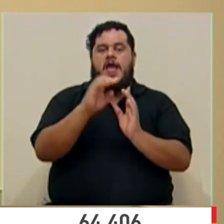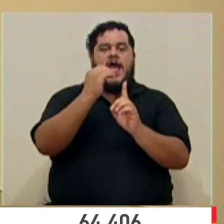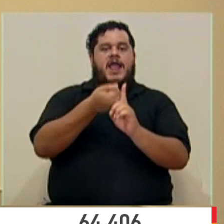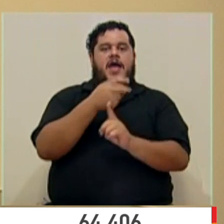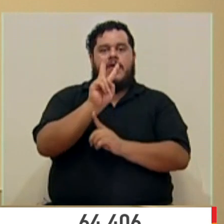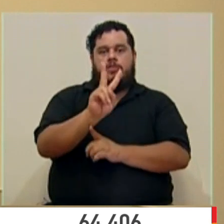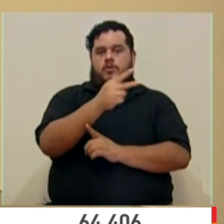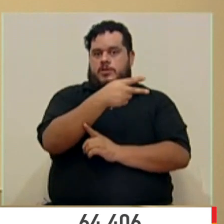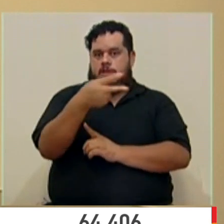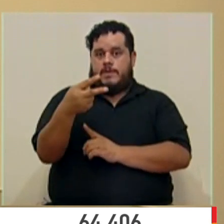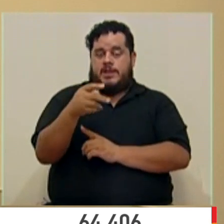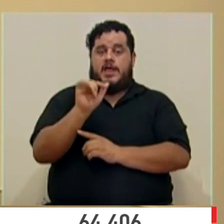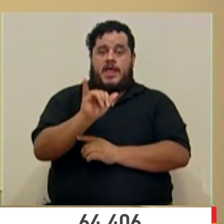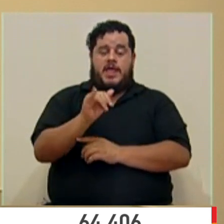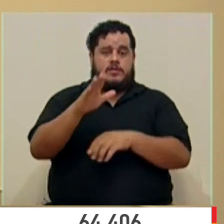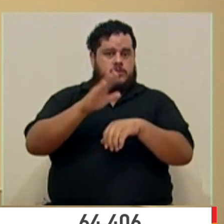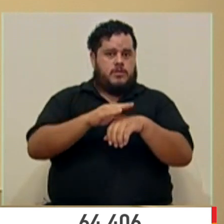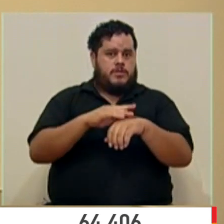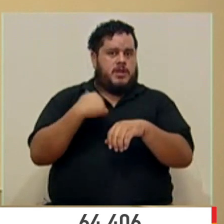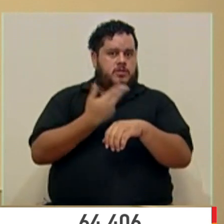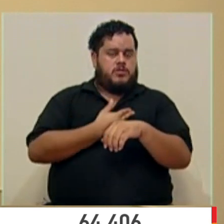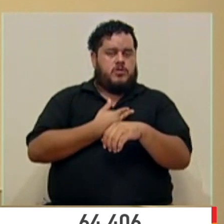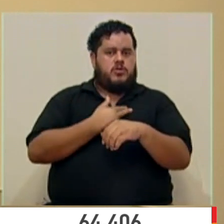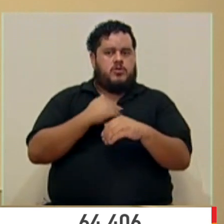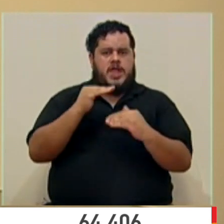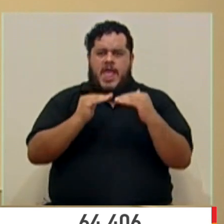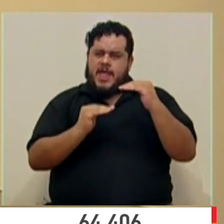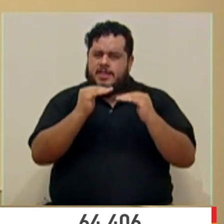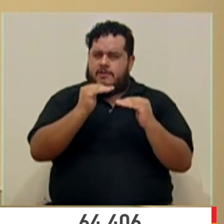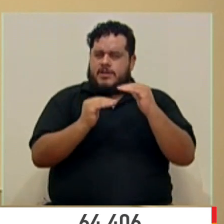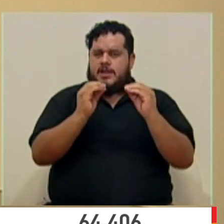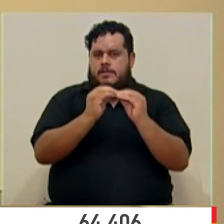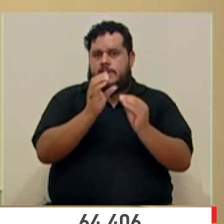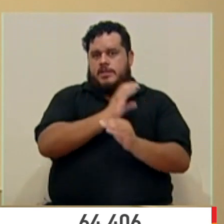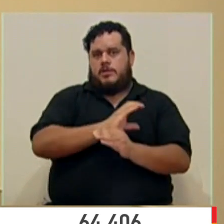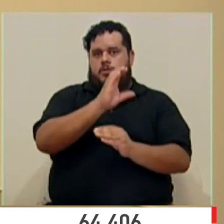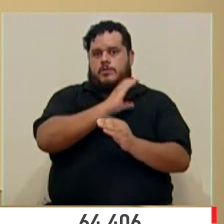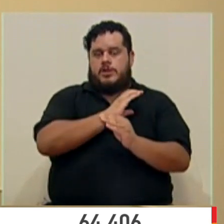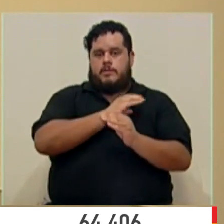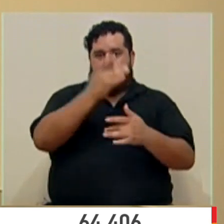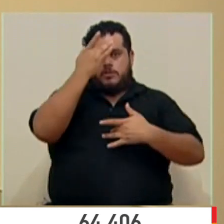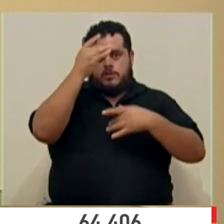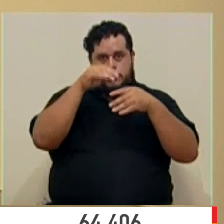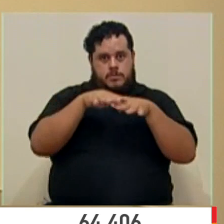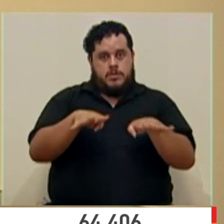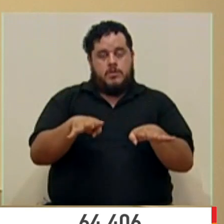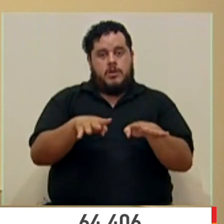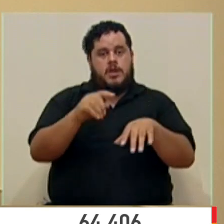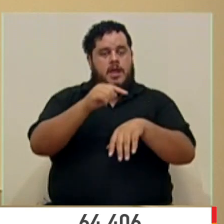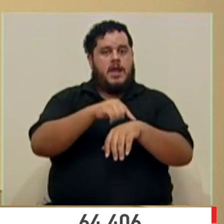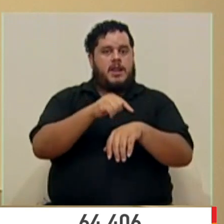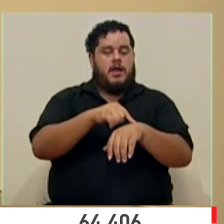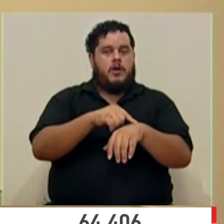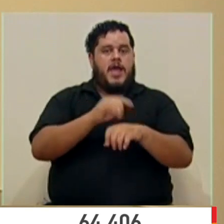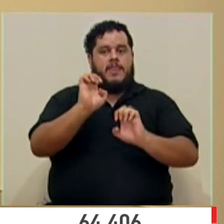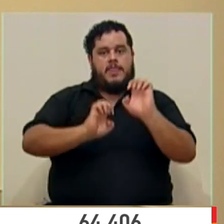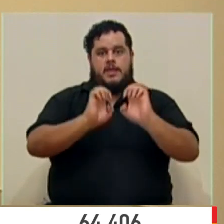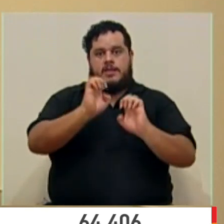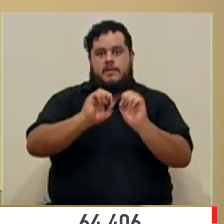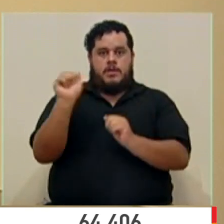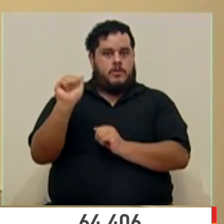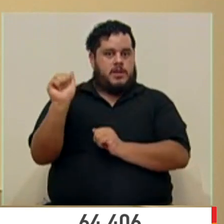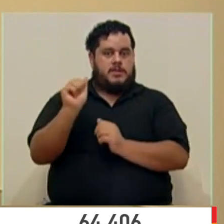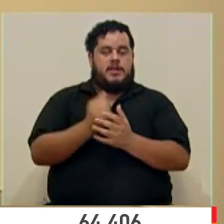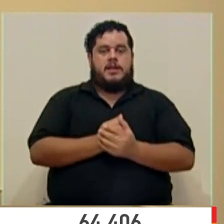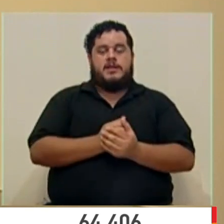2 semanas. Esto nos va a permitir estabilizar muchísimo más el comportamiento epidemiológico a la hora de que se evalúan las